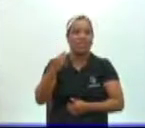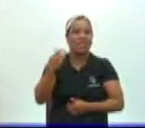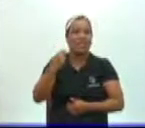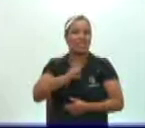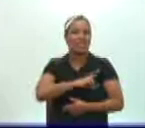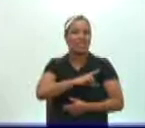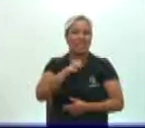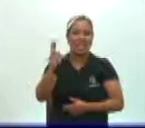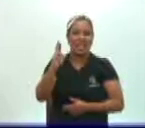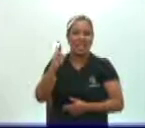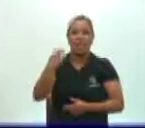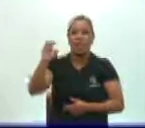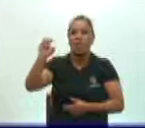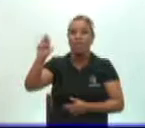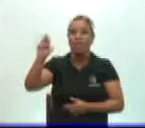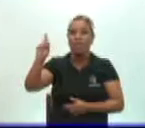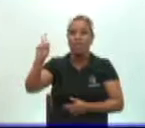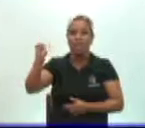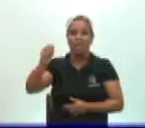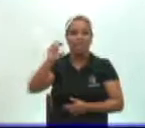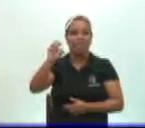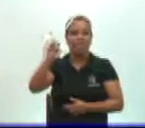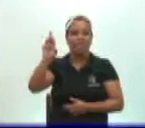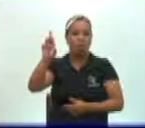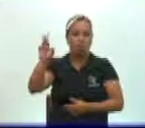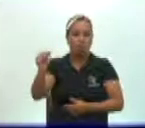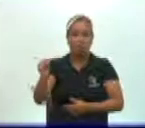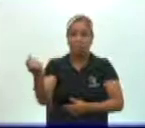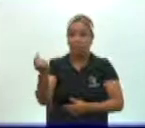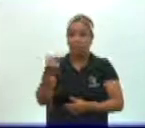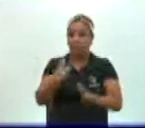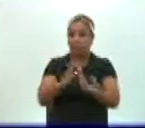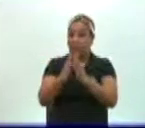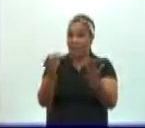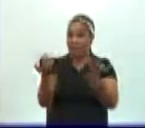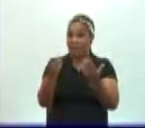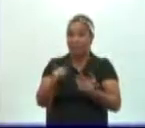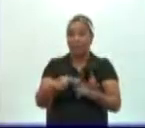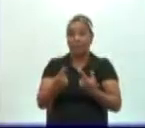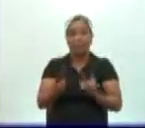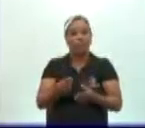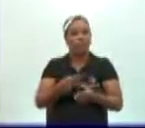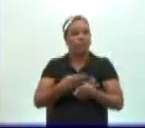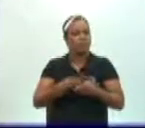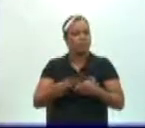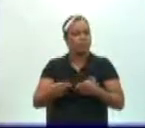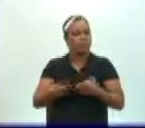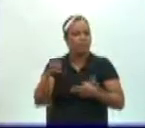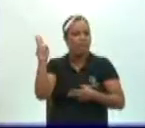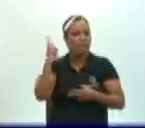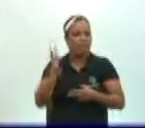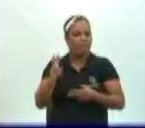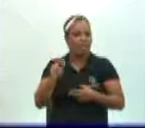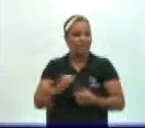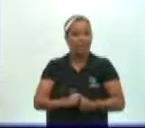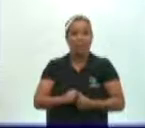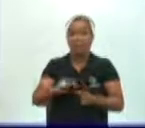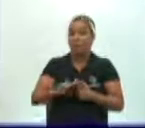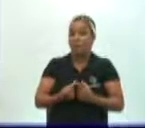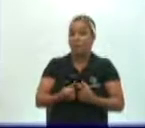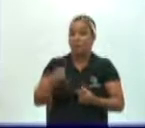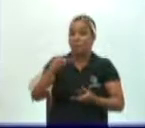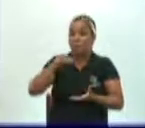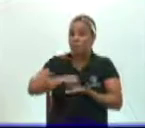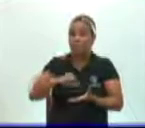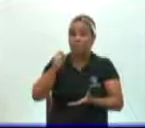la primera revista, es decir, el primer número de la revista salió precisamente porque es un código ético sin precedentes, porque marca una idea